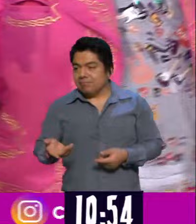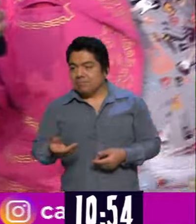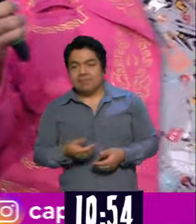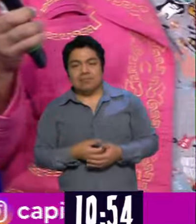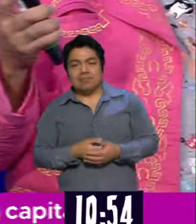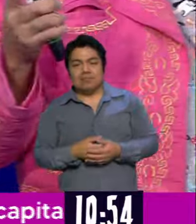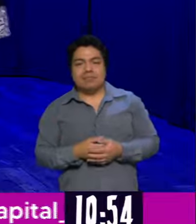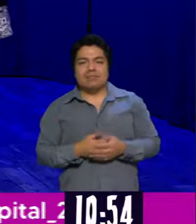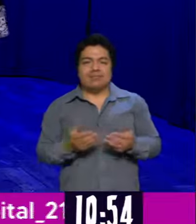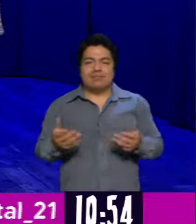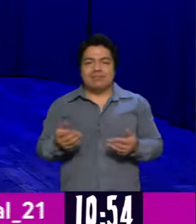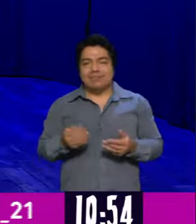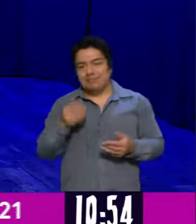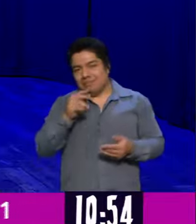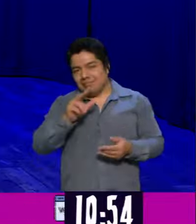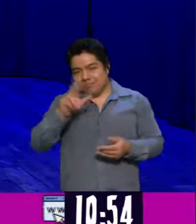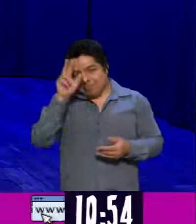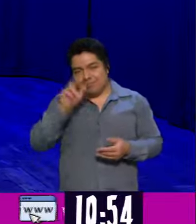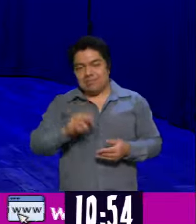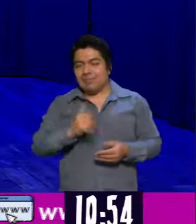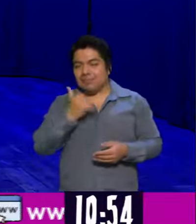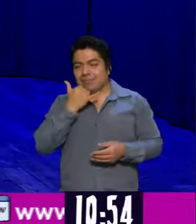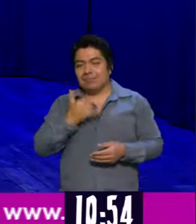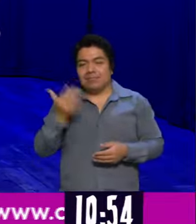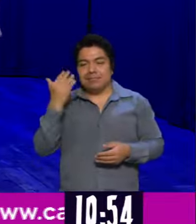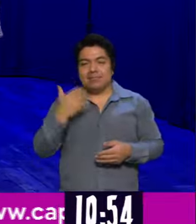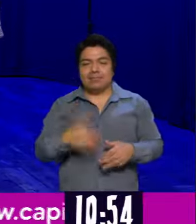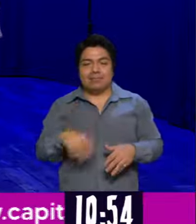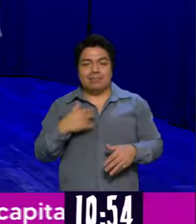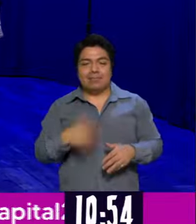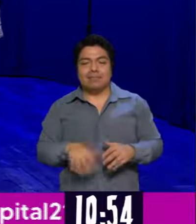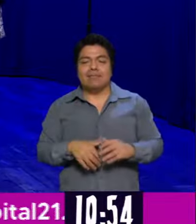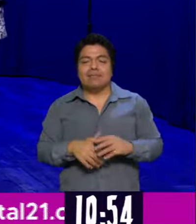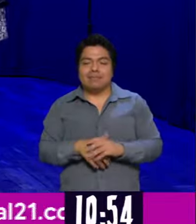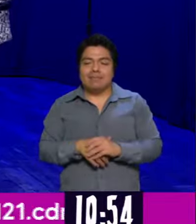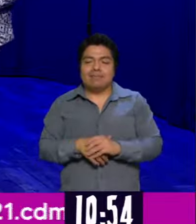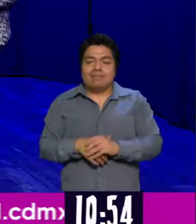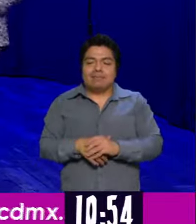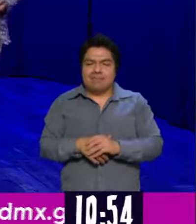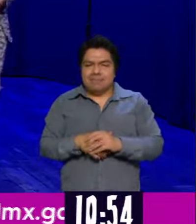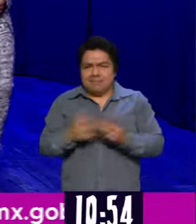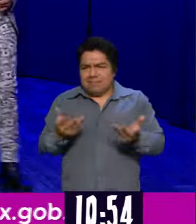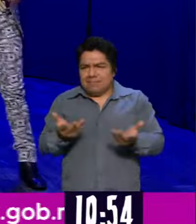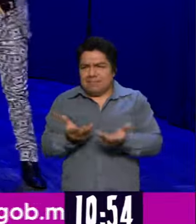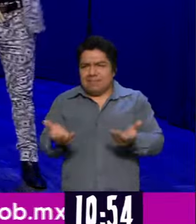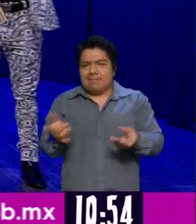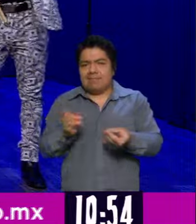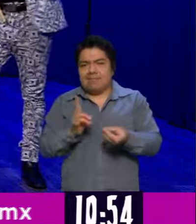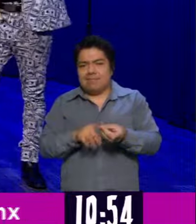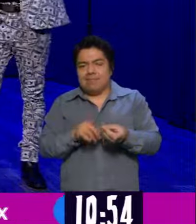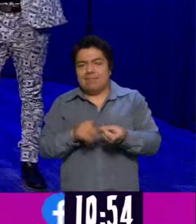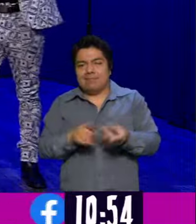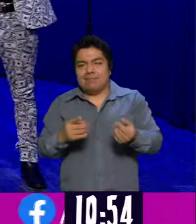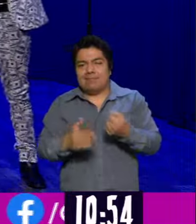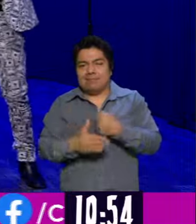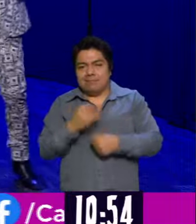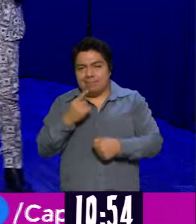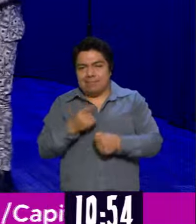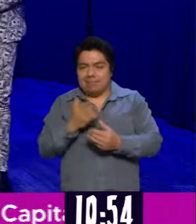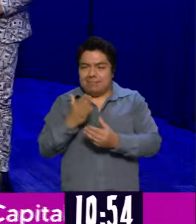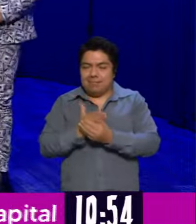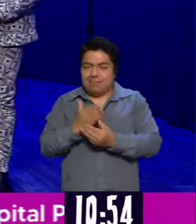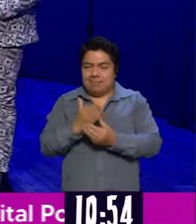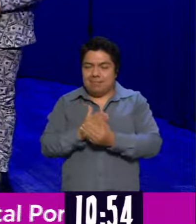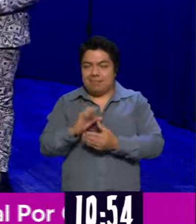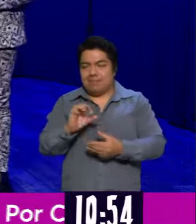Yo oiga. Quisiera del gallo el canto. Ah, el tu proyecto. ¿De dónde salieron ustedes? ¿Por qué van a la taquería del